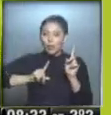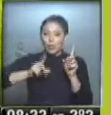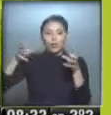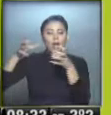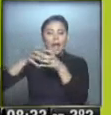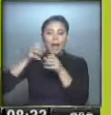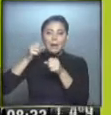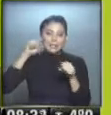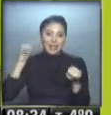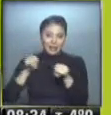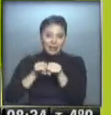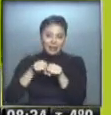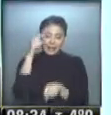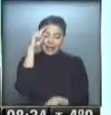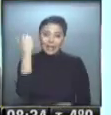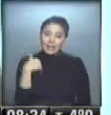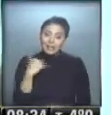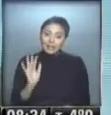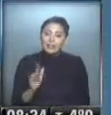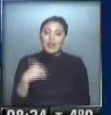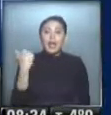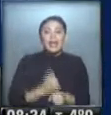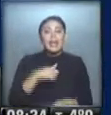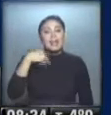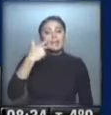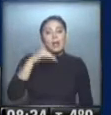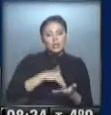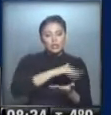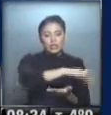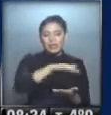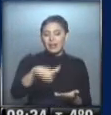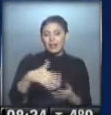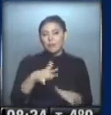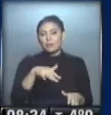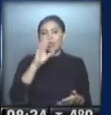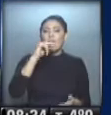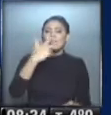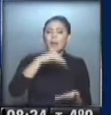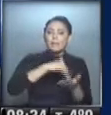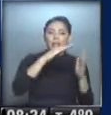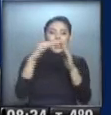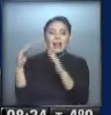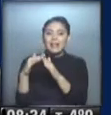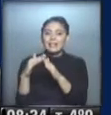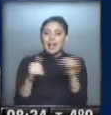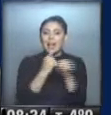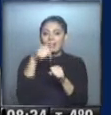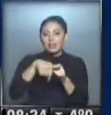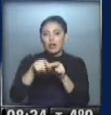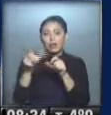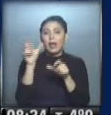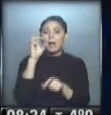cadenas de cables de Argentina. Todavía hay 3 millones de chicos o 3 millones de hogares que a los cuales no llega esta